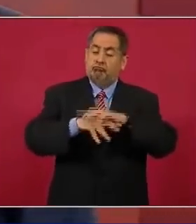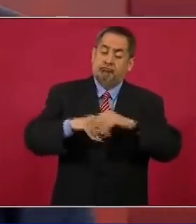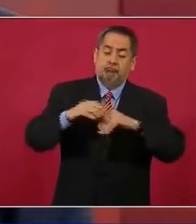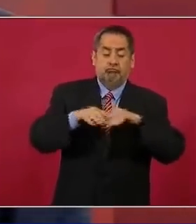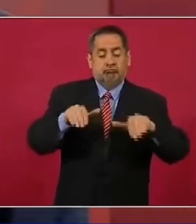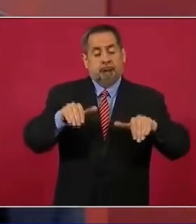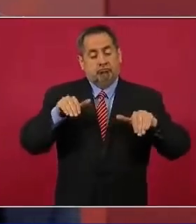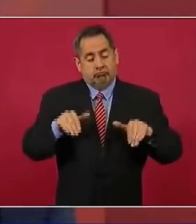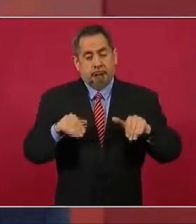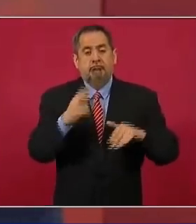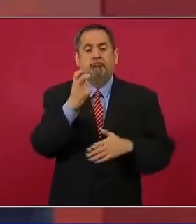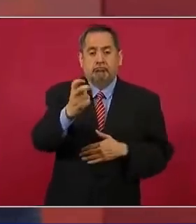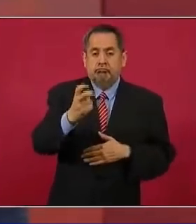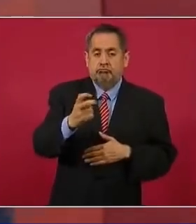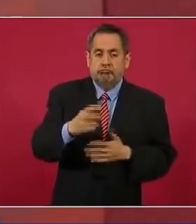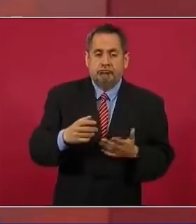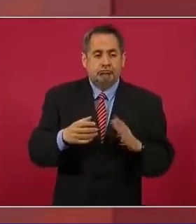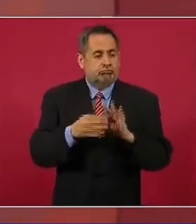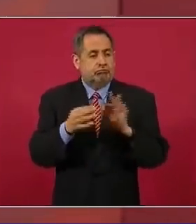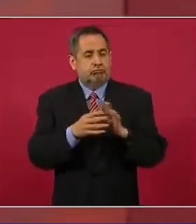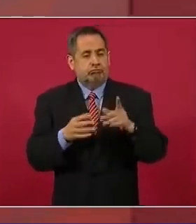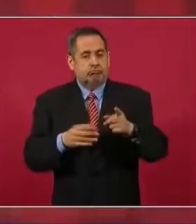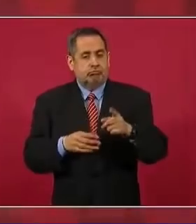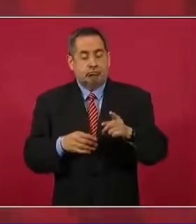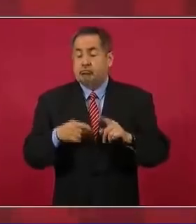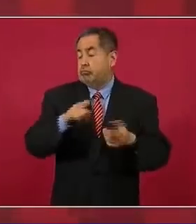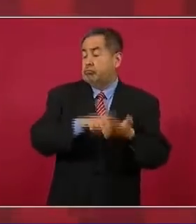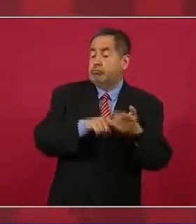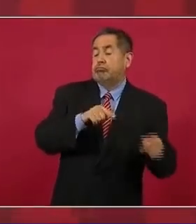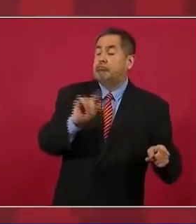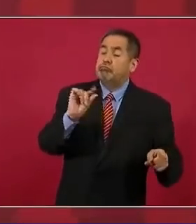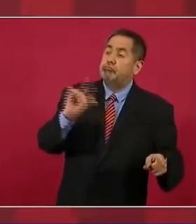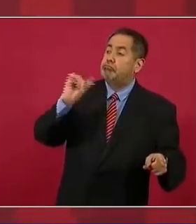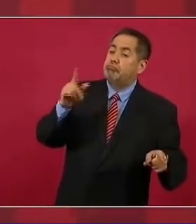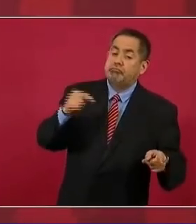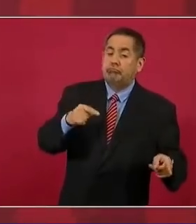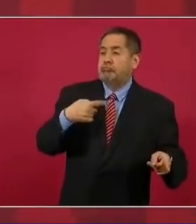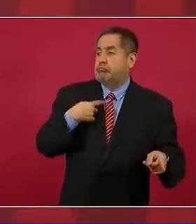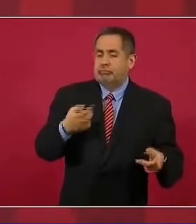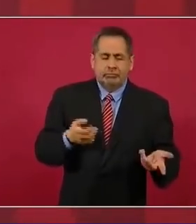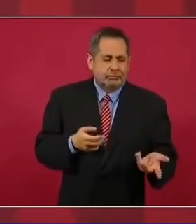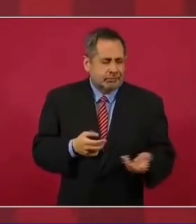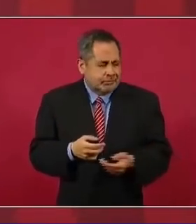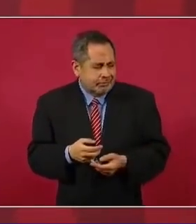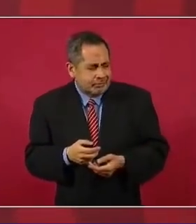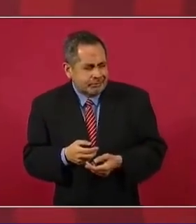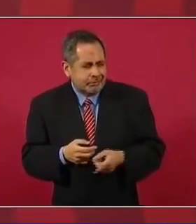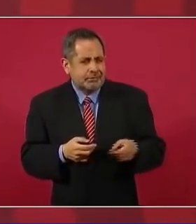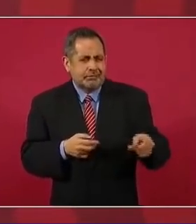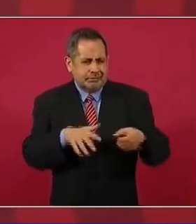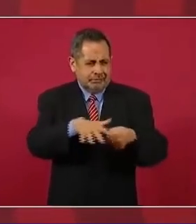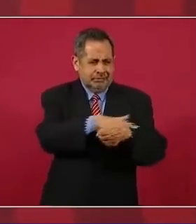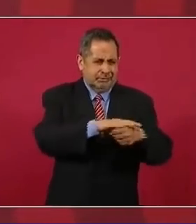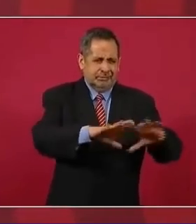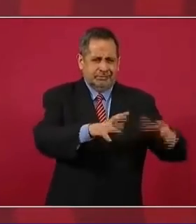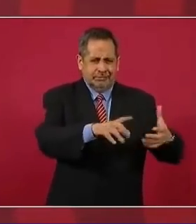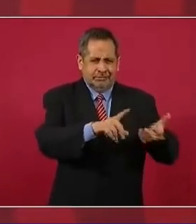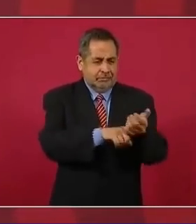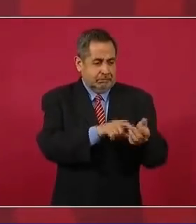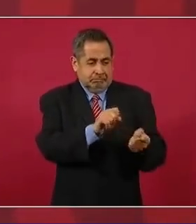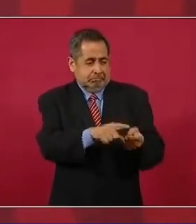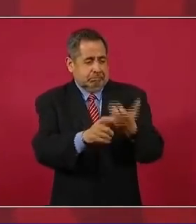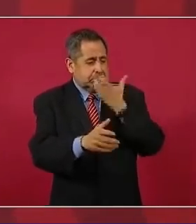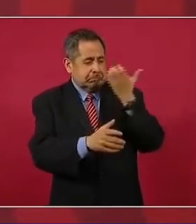por eso ella… De prestigio. De prestigio. Pues sí, en ese ámbito donde se